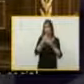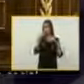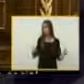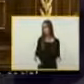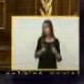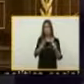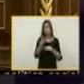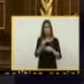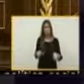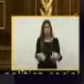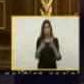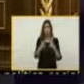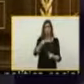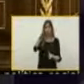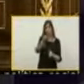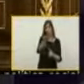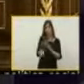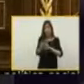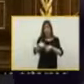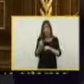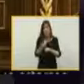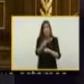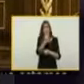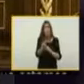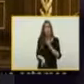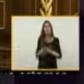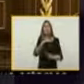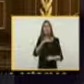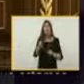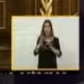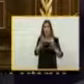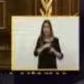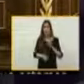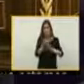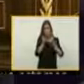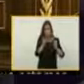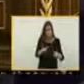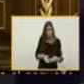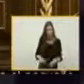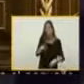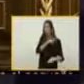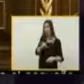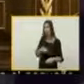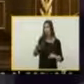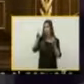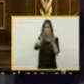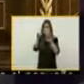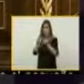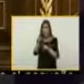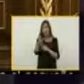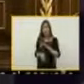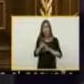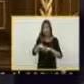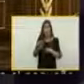rollo se puede recomponer en política en cuestión de minutos. Lo que pasa es que la aritmética es muy difícil, ¿no? Y la conciliación